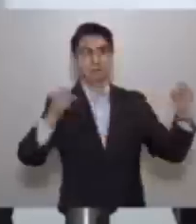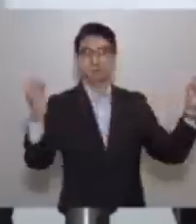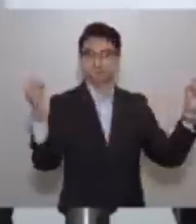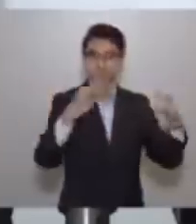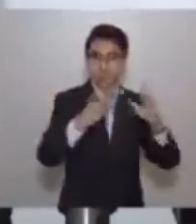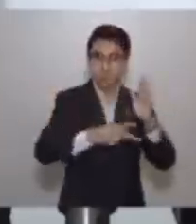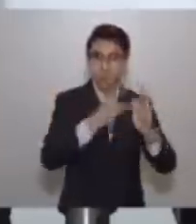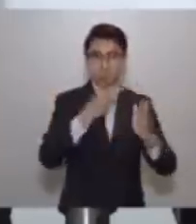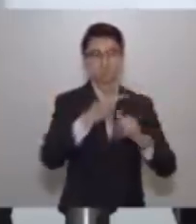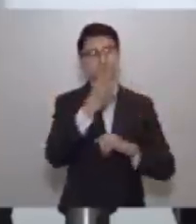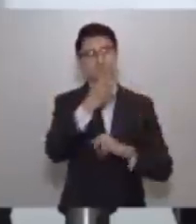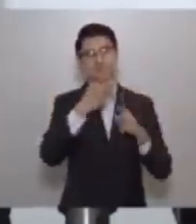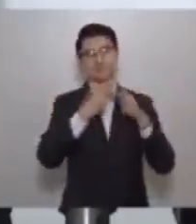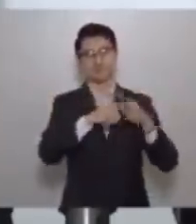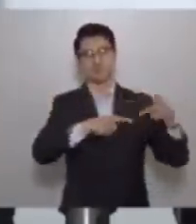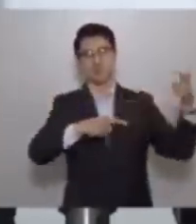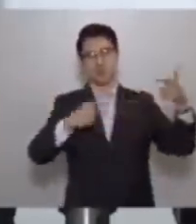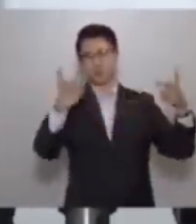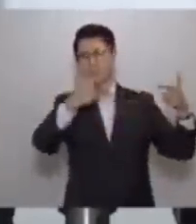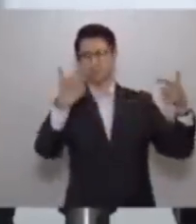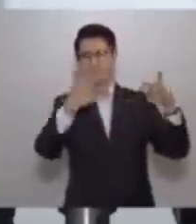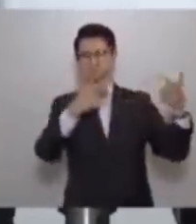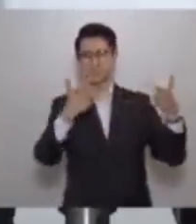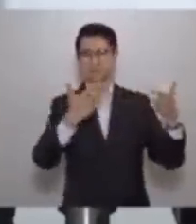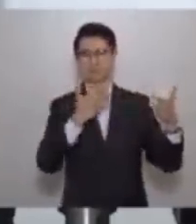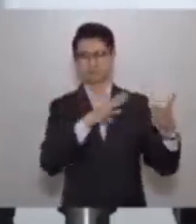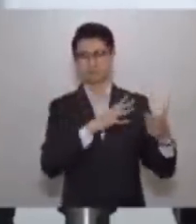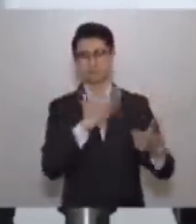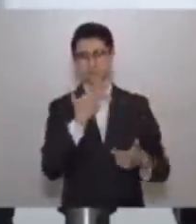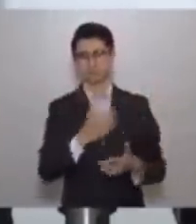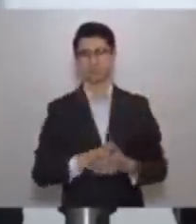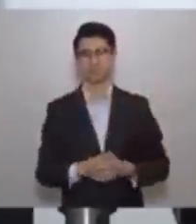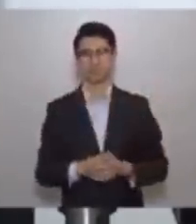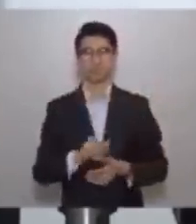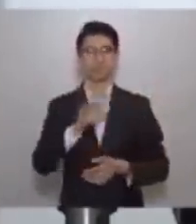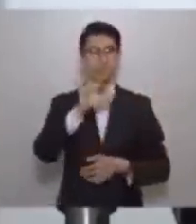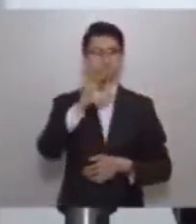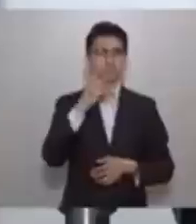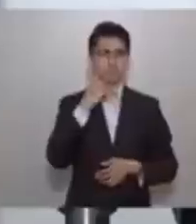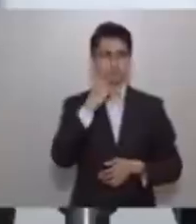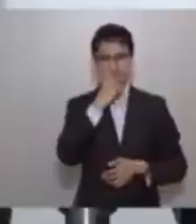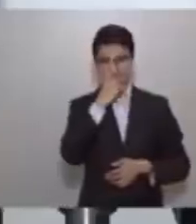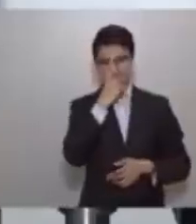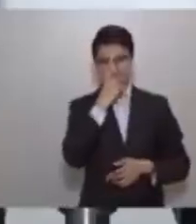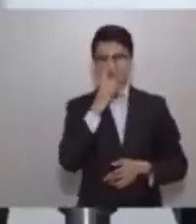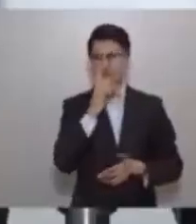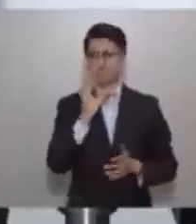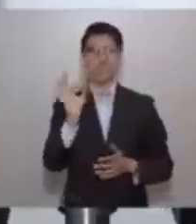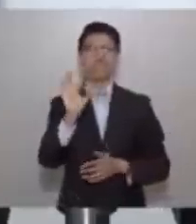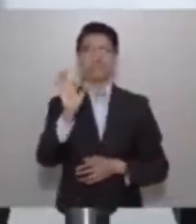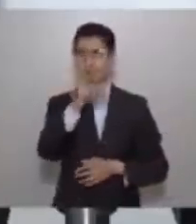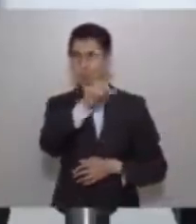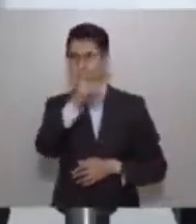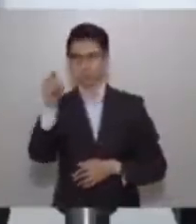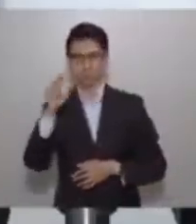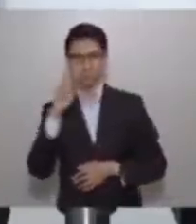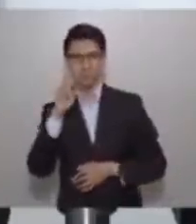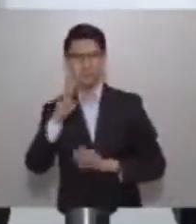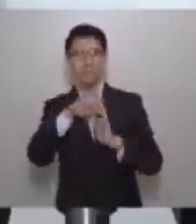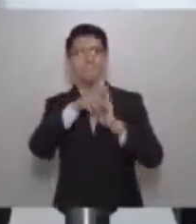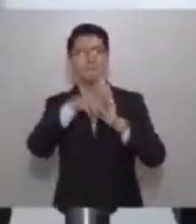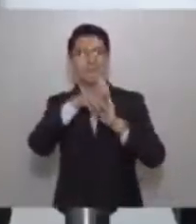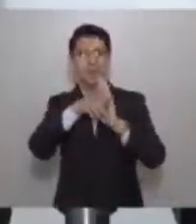La agresión fue, como ustedes apreciaron en los videos, dirigida con precisión a un grupo exacto de personas. Únicamente